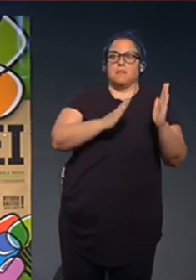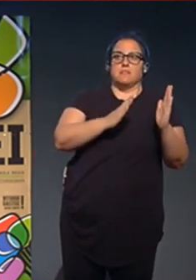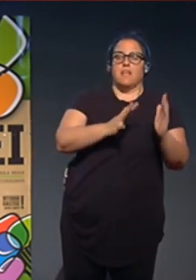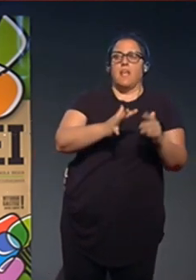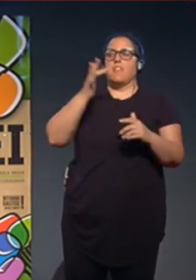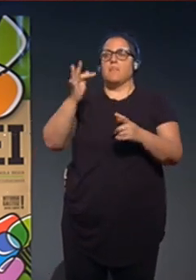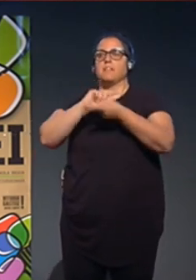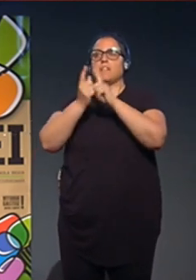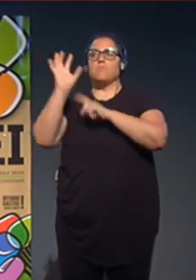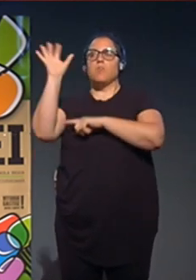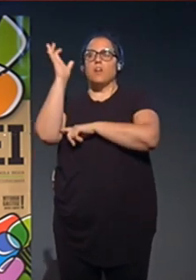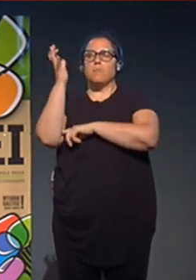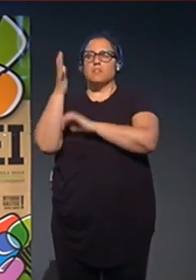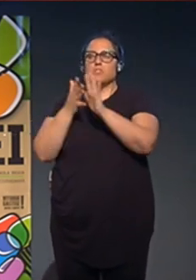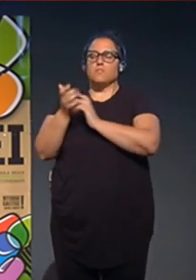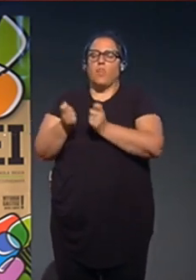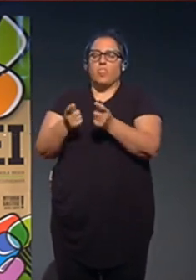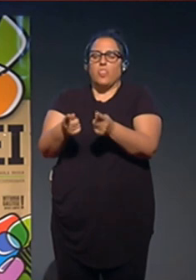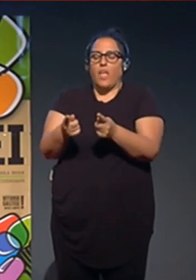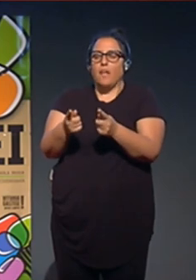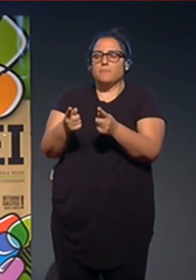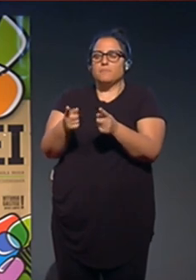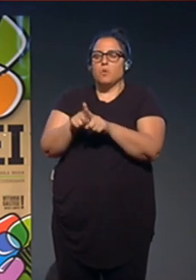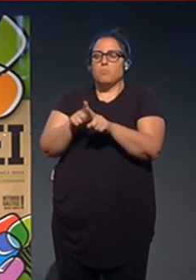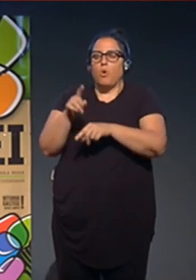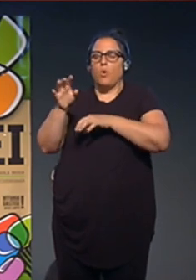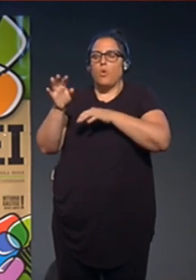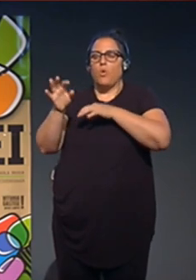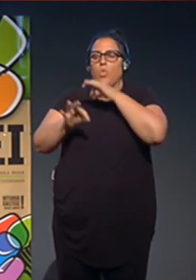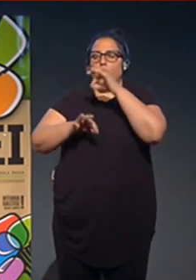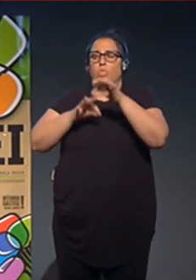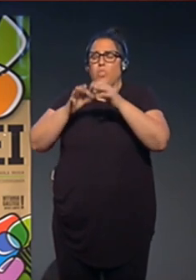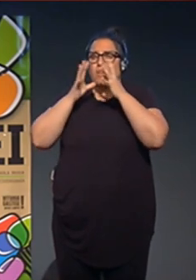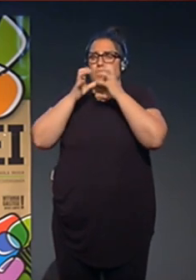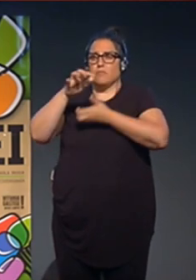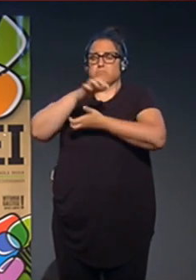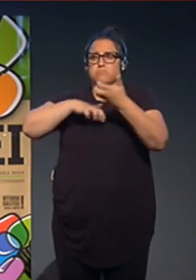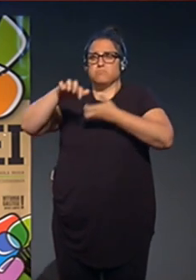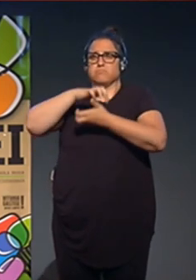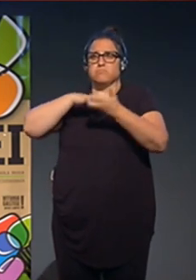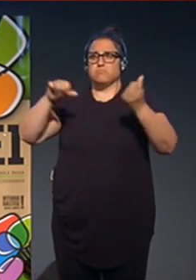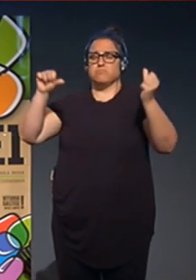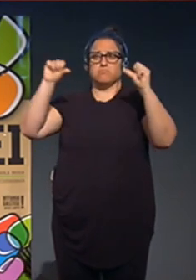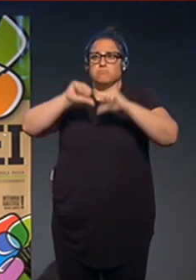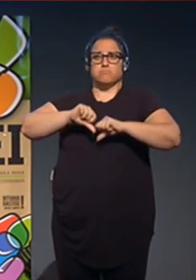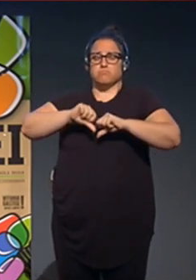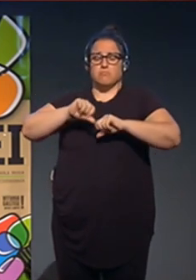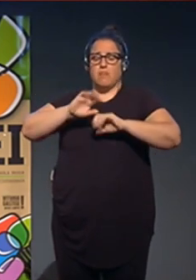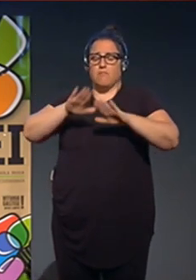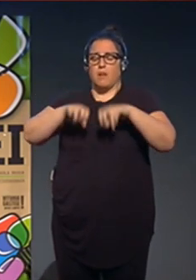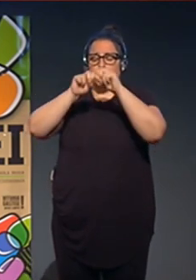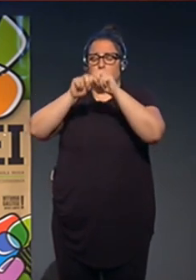vez retroalimentan este este ciclo un poquito infernal y es el que nos lleva a una situación cada